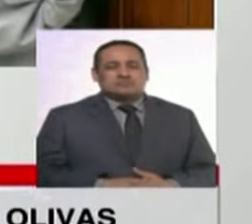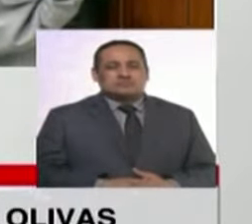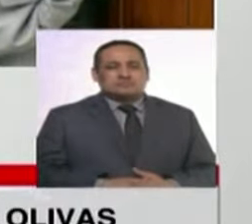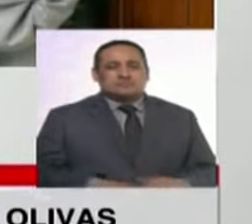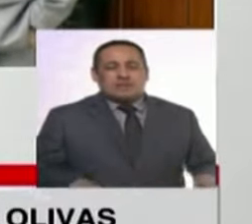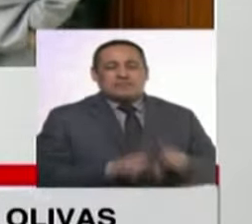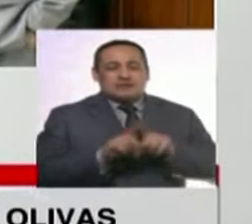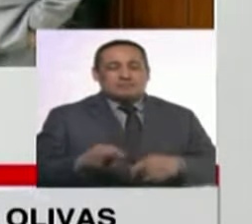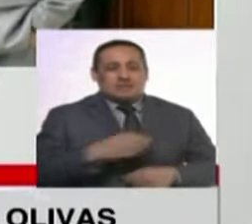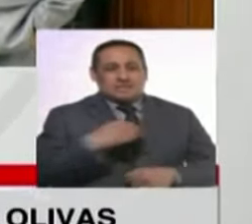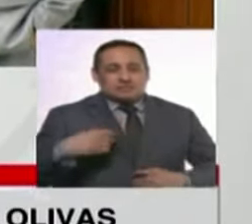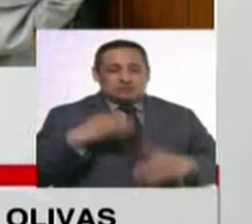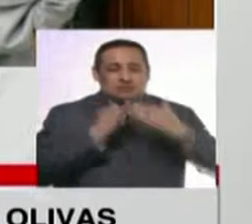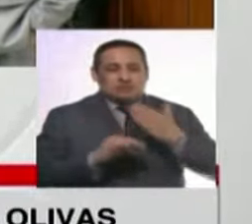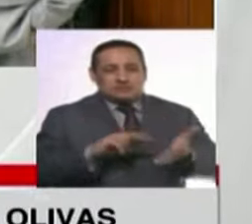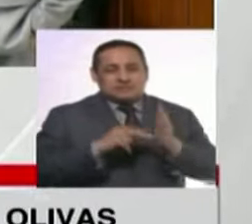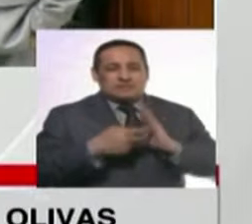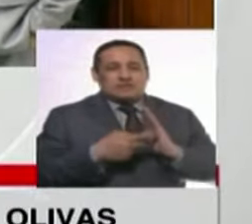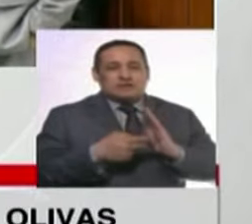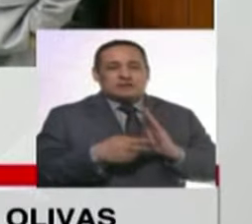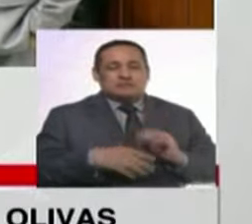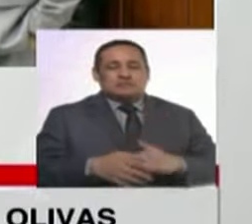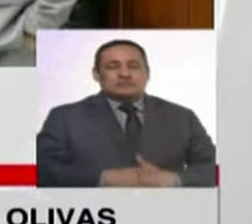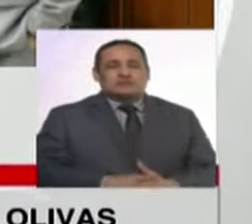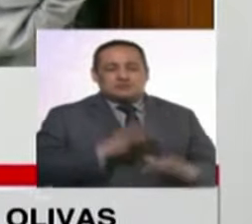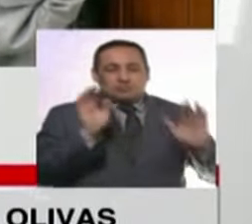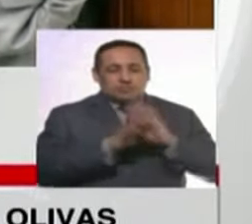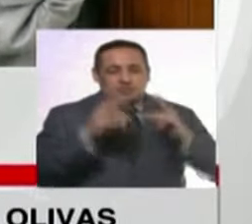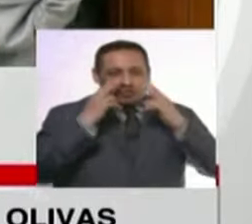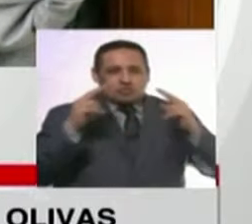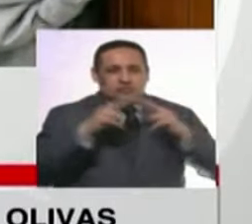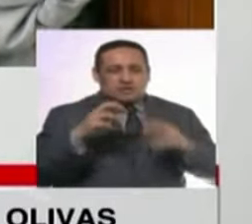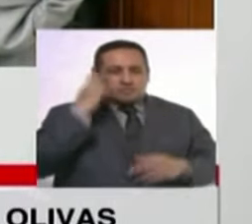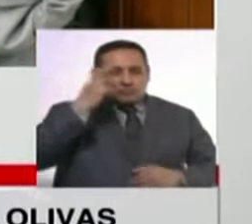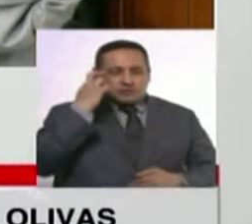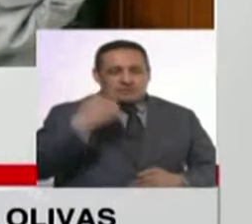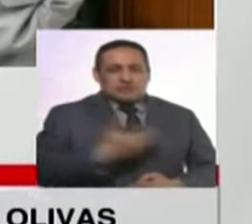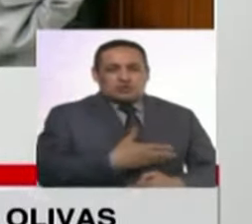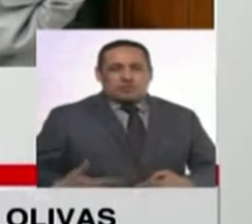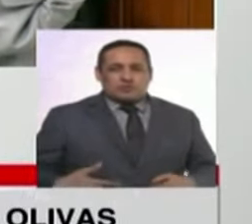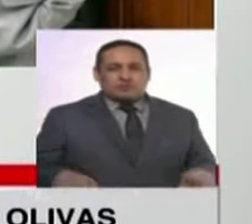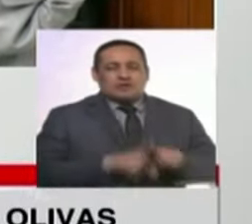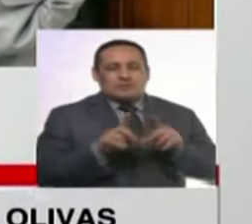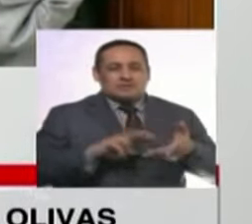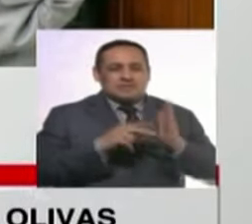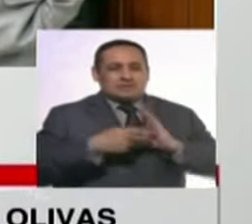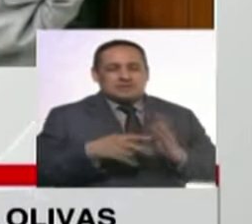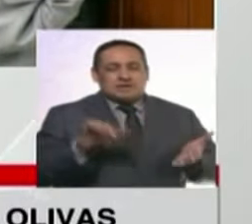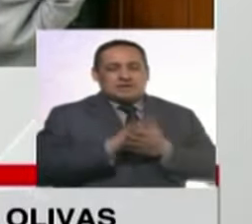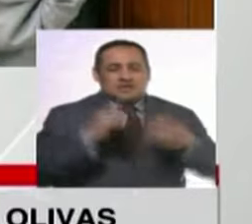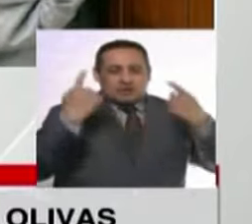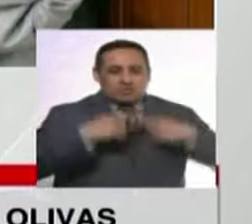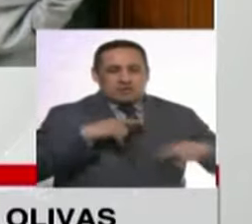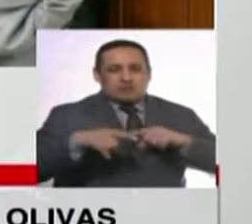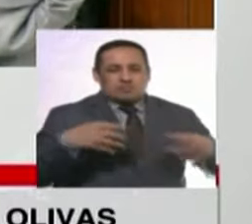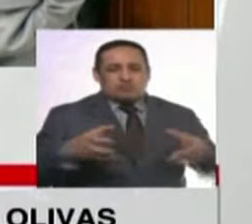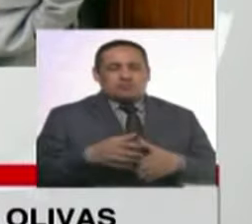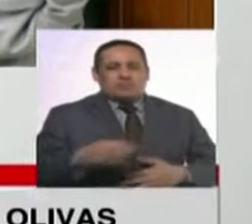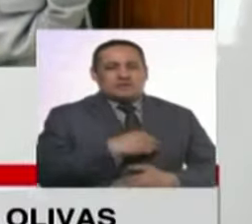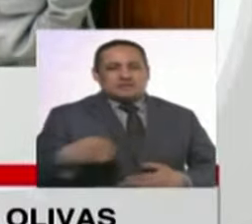ser ministro del interior significa conocer política de estado significa coordinar con los